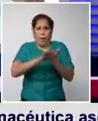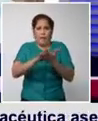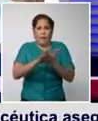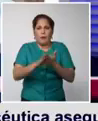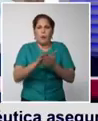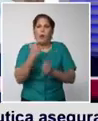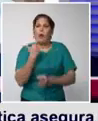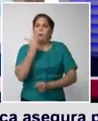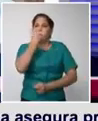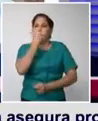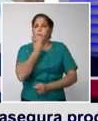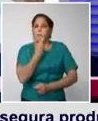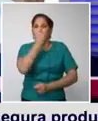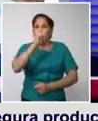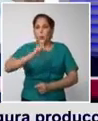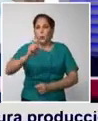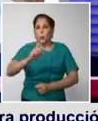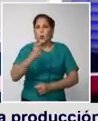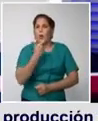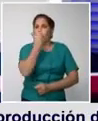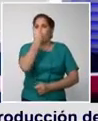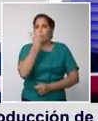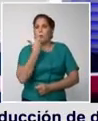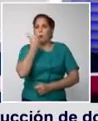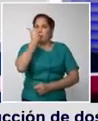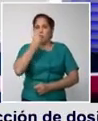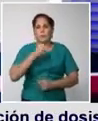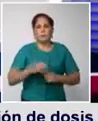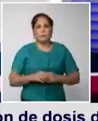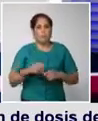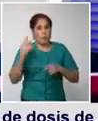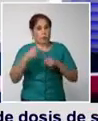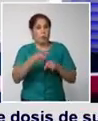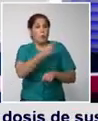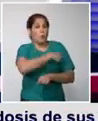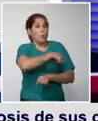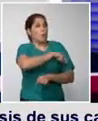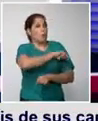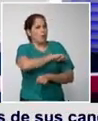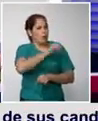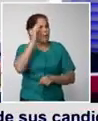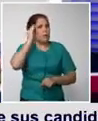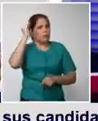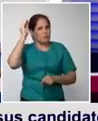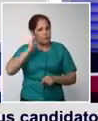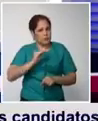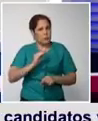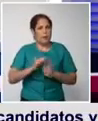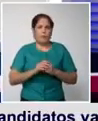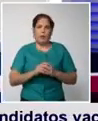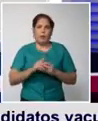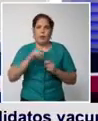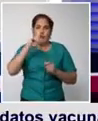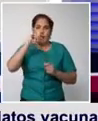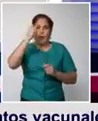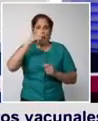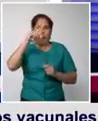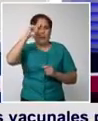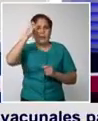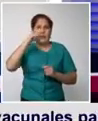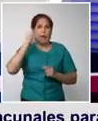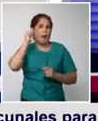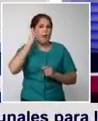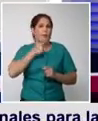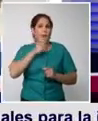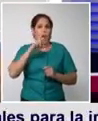spray nasal en este caso. Y es que, doctor, también la población conoce al nasalferón, que utiliza la vía